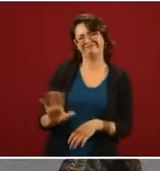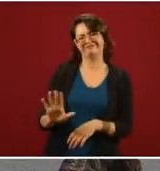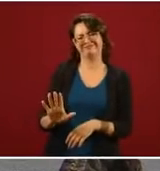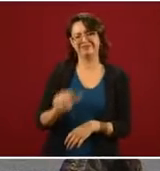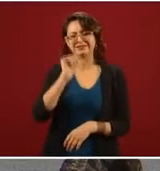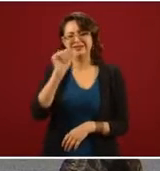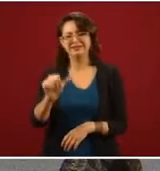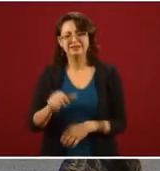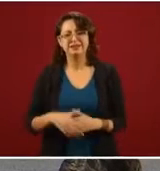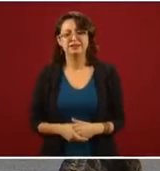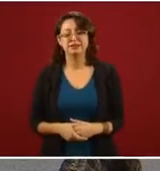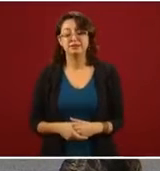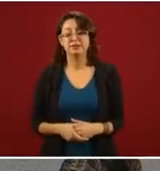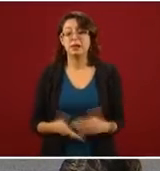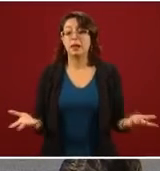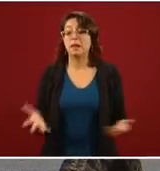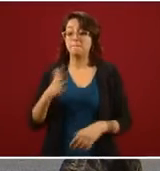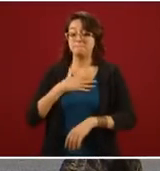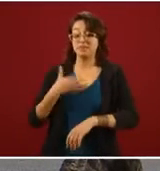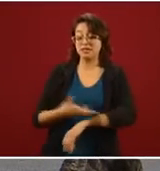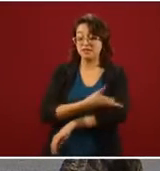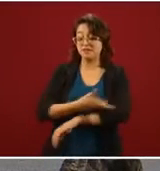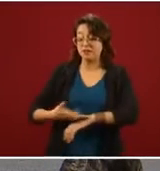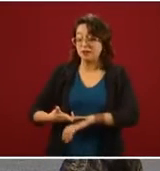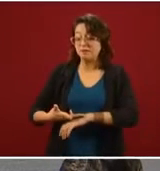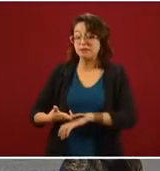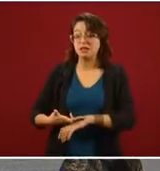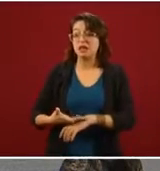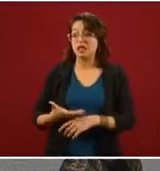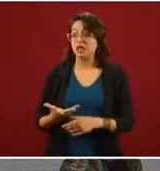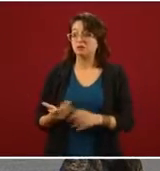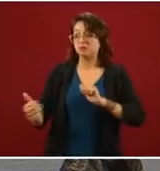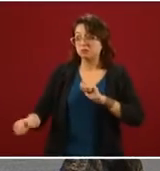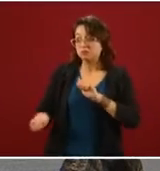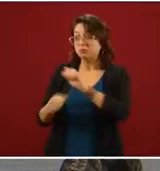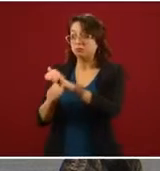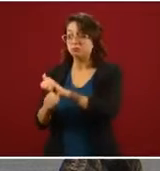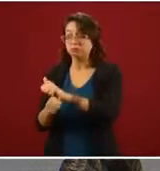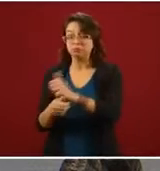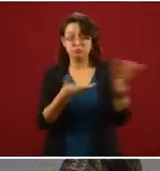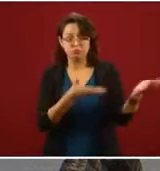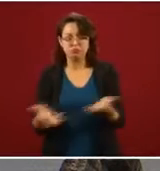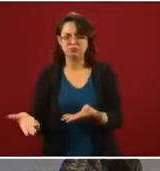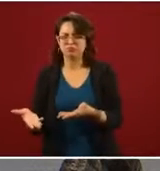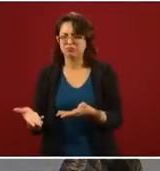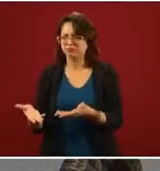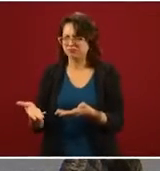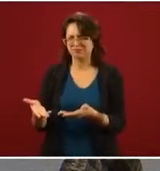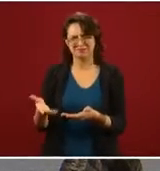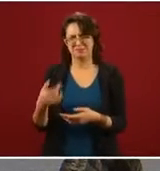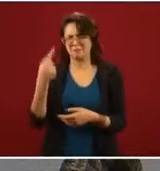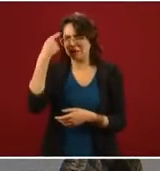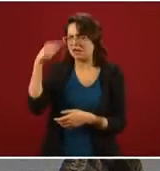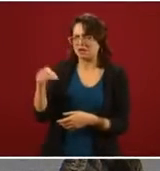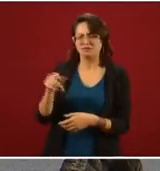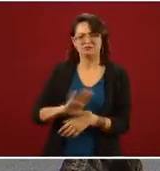familiares, ni siquiera de recibirlos en sus oficinas